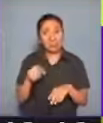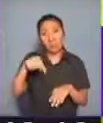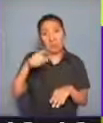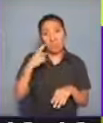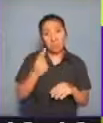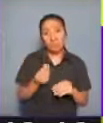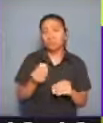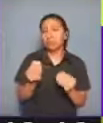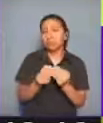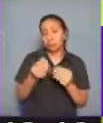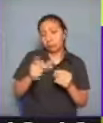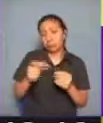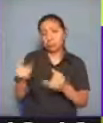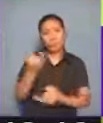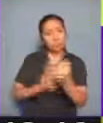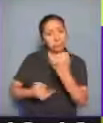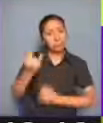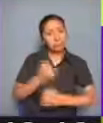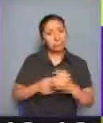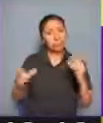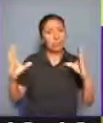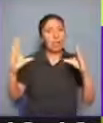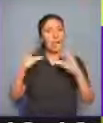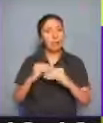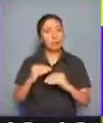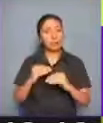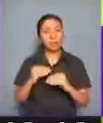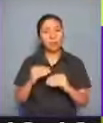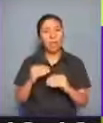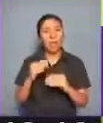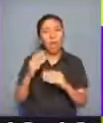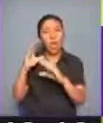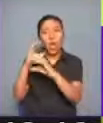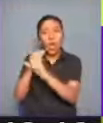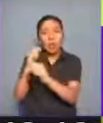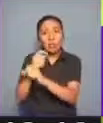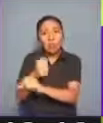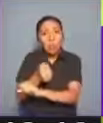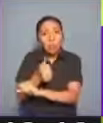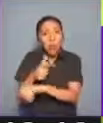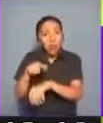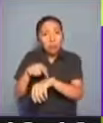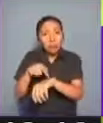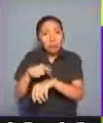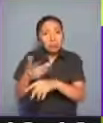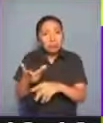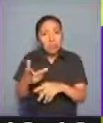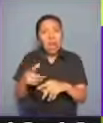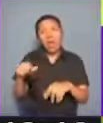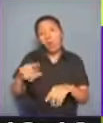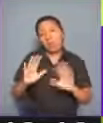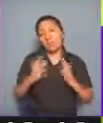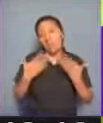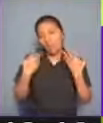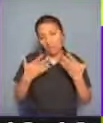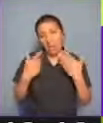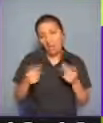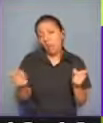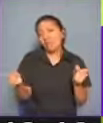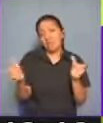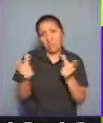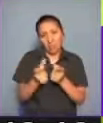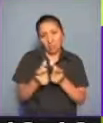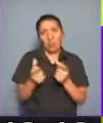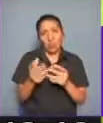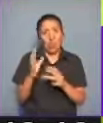contaron que desde anoche más o menos ya eh dejaron de circular recordemos que en esta esta temporada de verano hay reducción del servicio ya